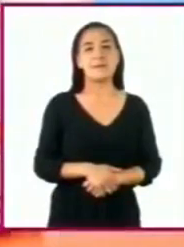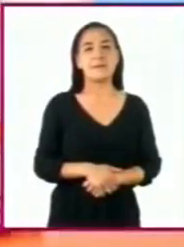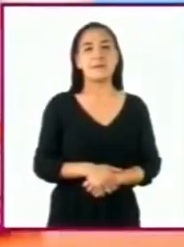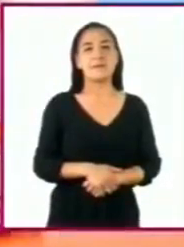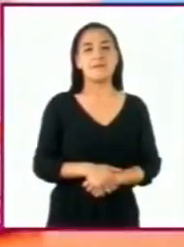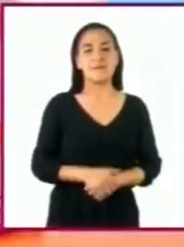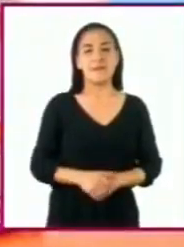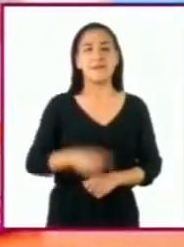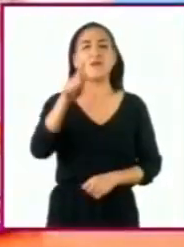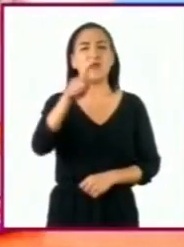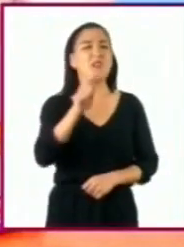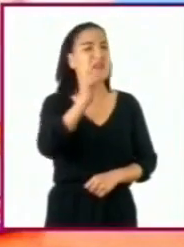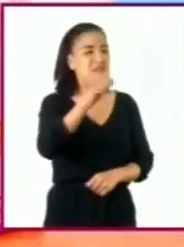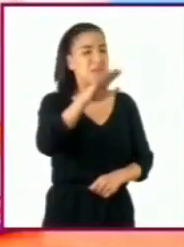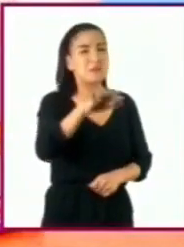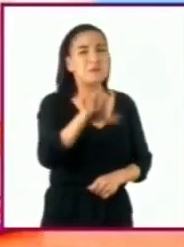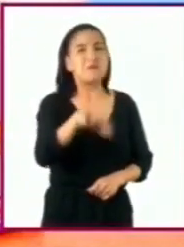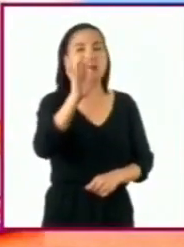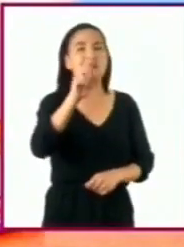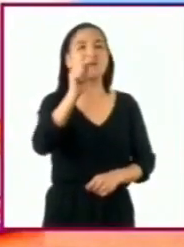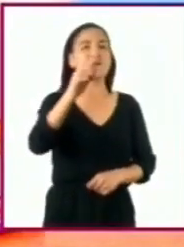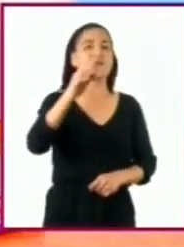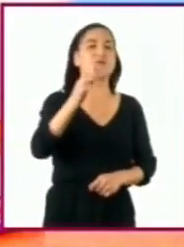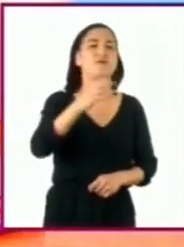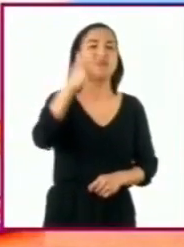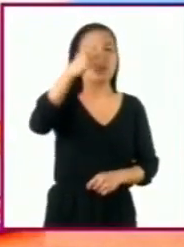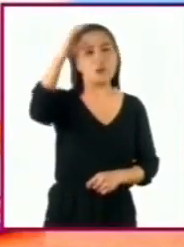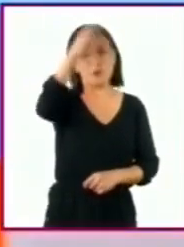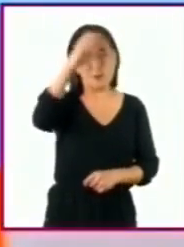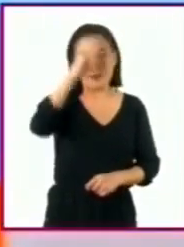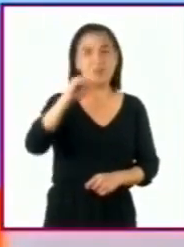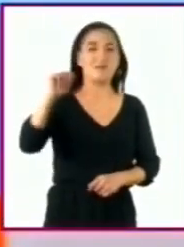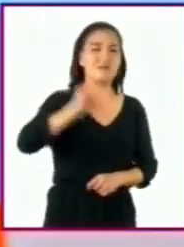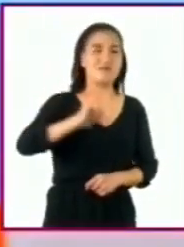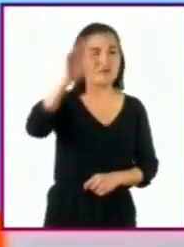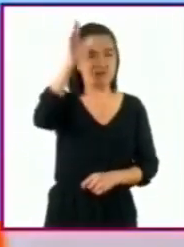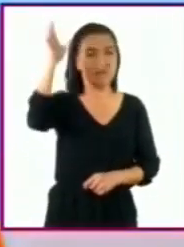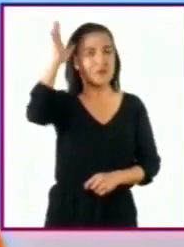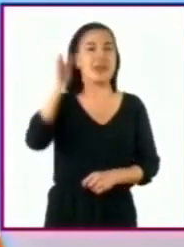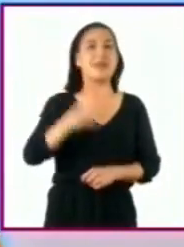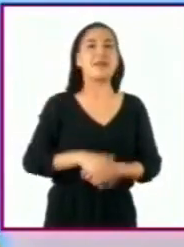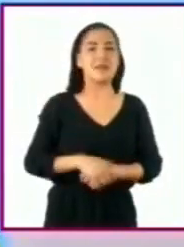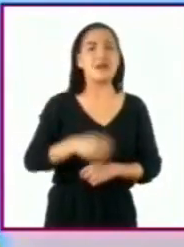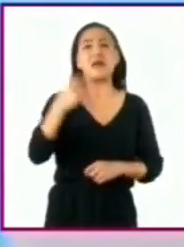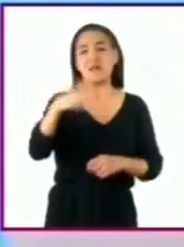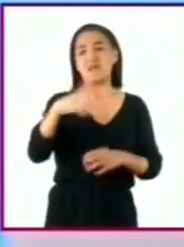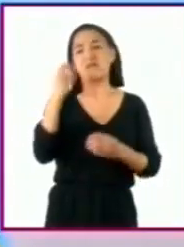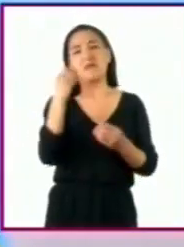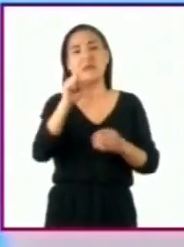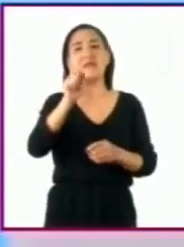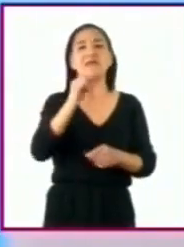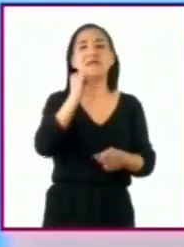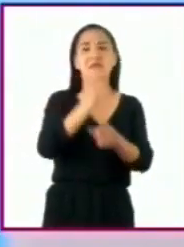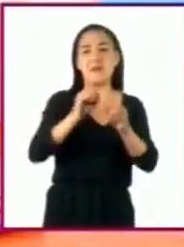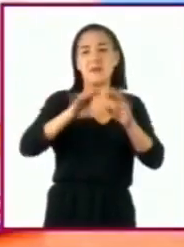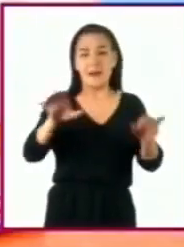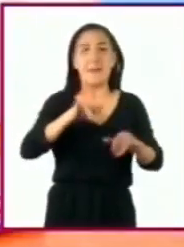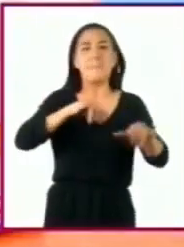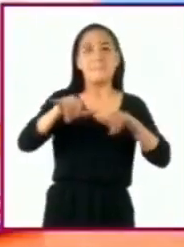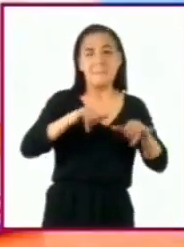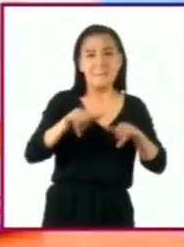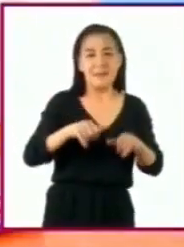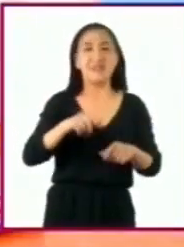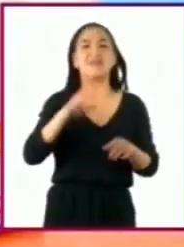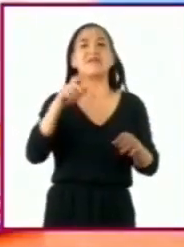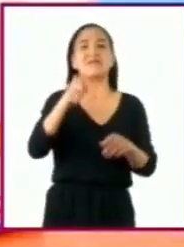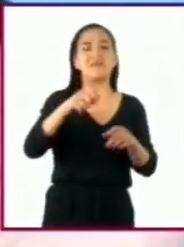¿Qué has encontrado sobre las culturas prehispánicas? Hay muchísima información. Encontré mapas, infografías y líneas del tiempo, pero no sé por